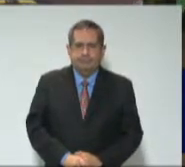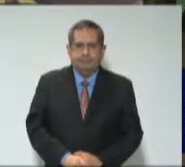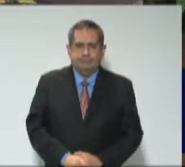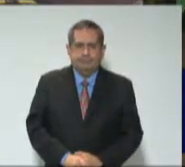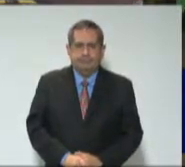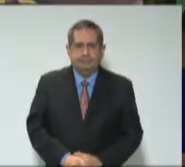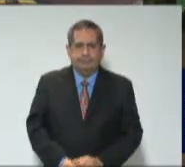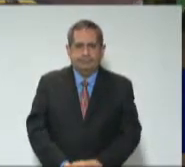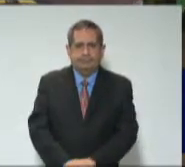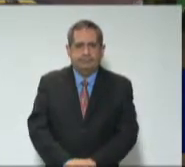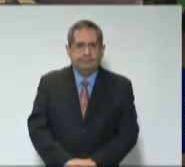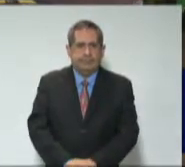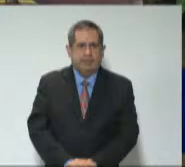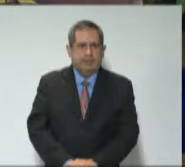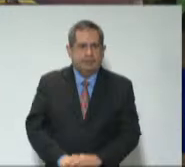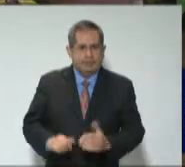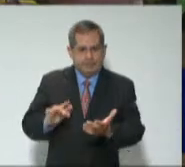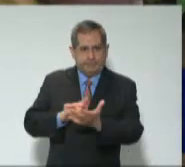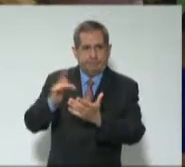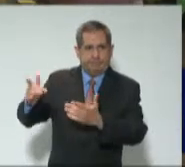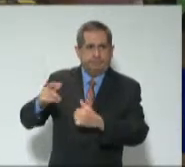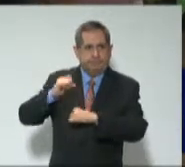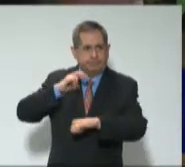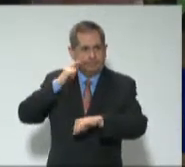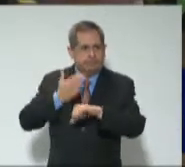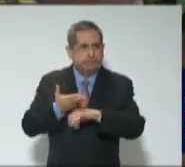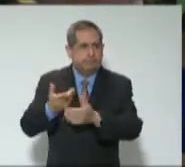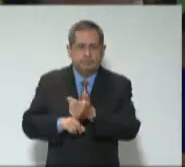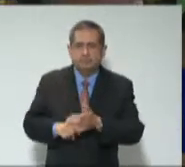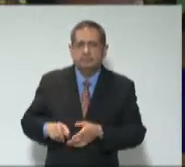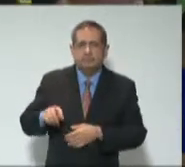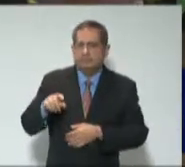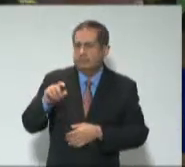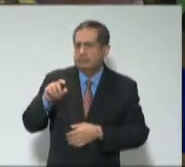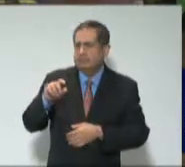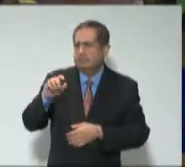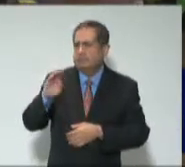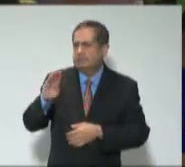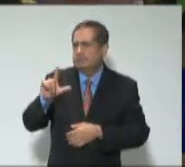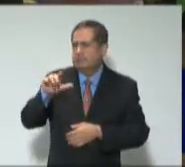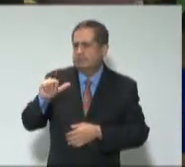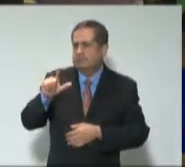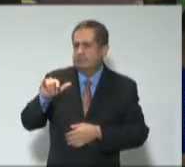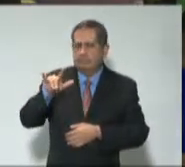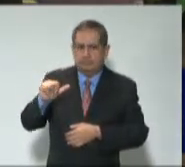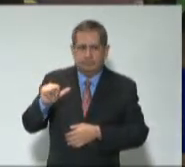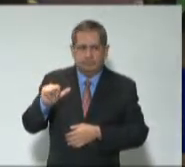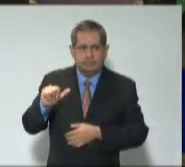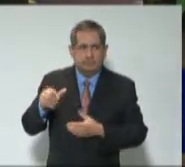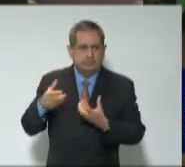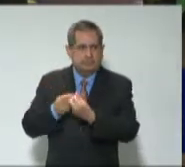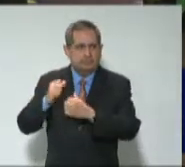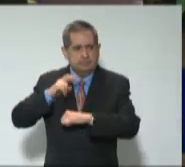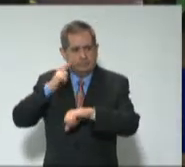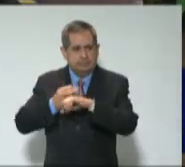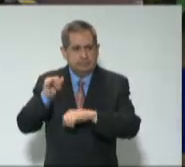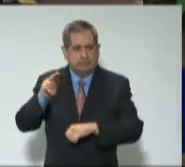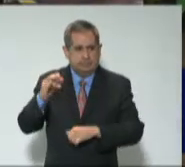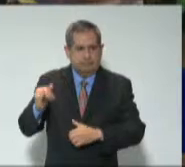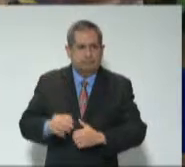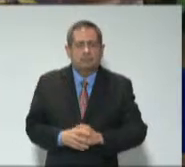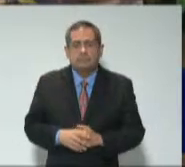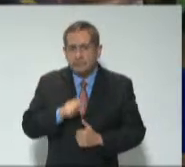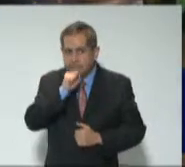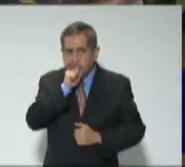bienvenidos agradecemos el mensaje de la comisionada del inay Blanca Lilia y barra cadena agradecemos